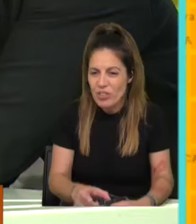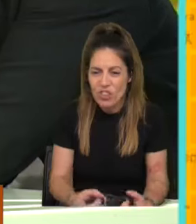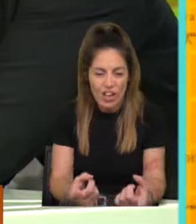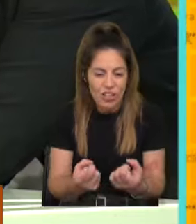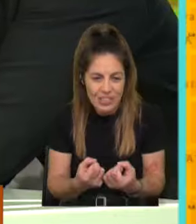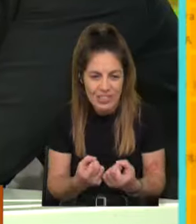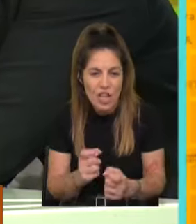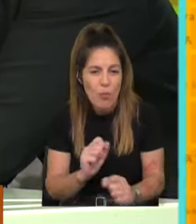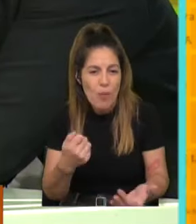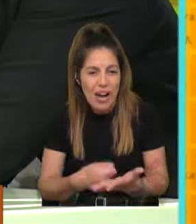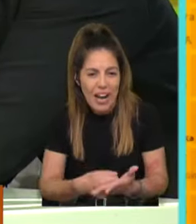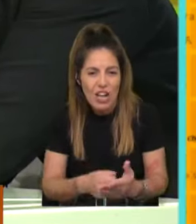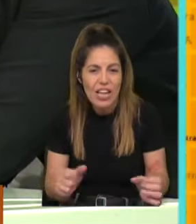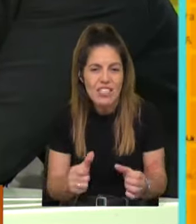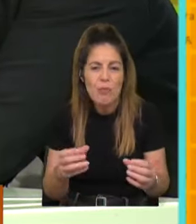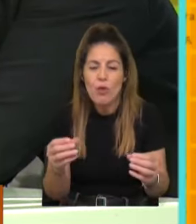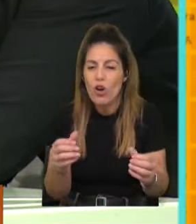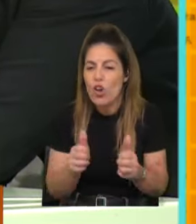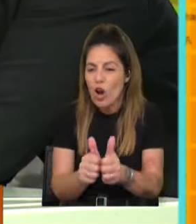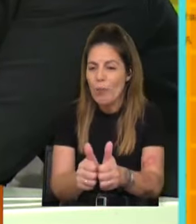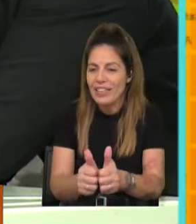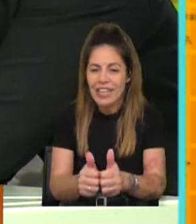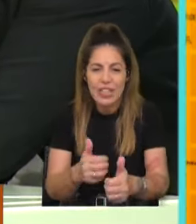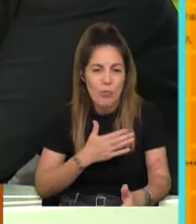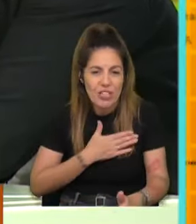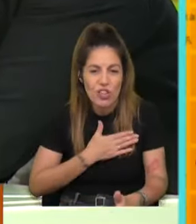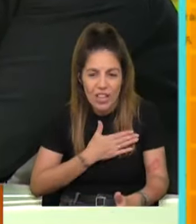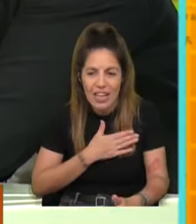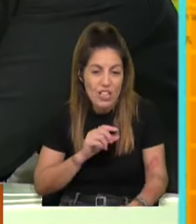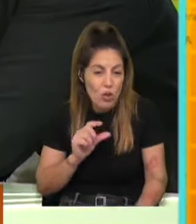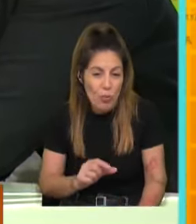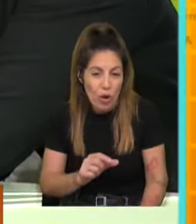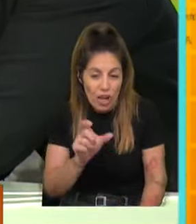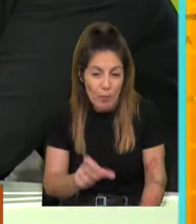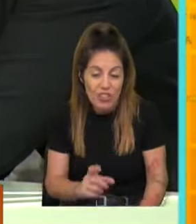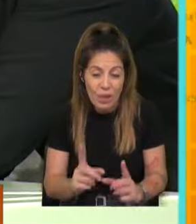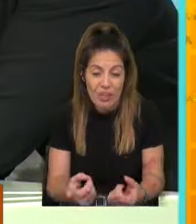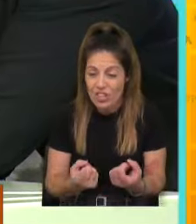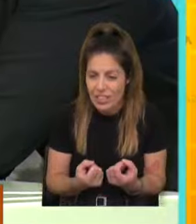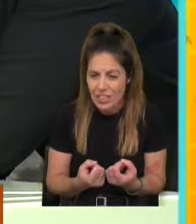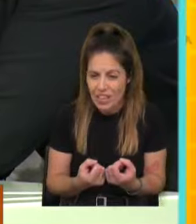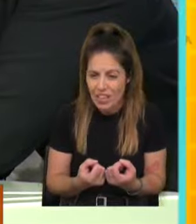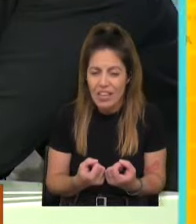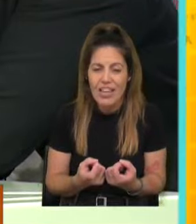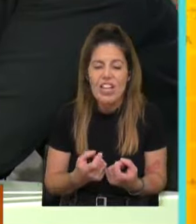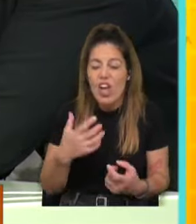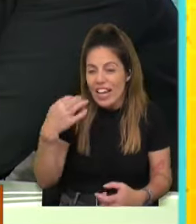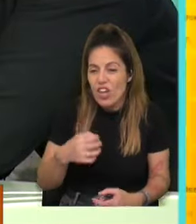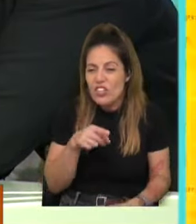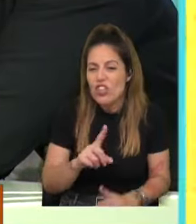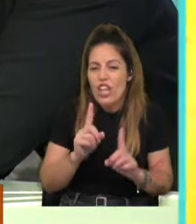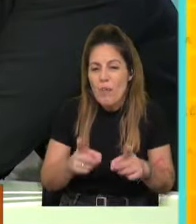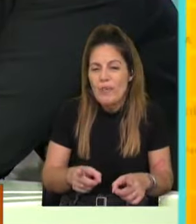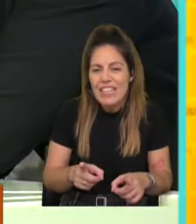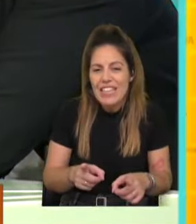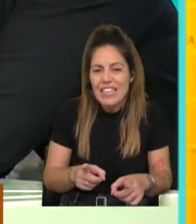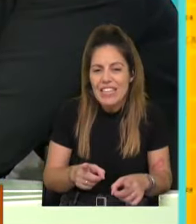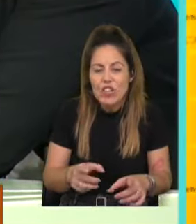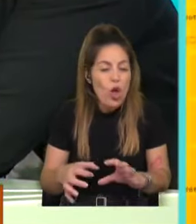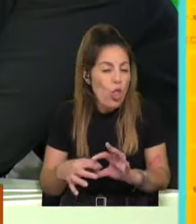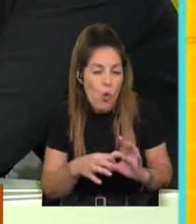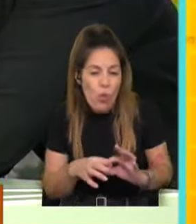y los pueden costear qué podemos hacer con los acompañantes personales que dichosa de paso son muy pocos de las personas que también los precisan y Bueno entonces me parece que eso también viene todo como de la